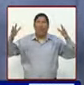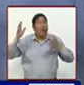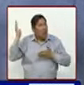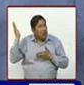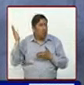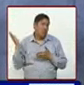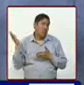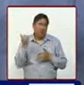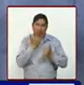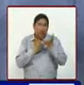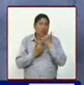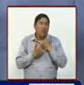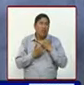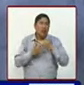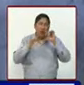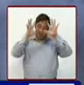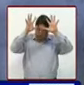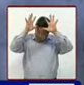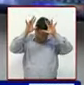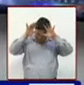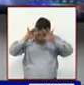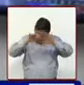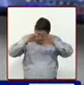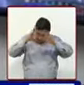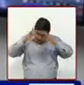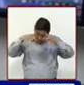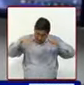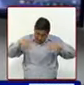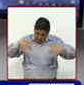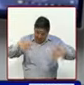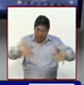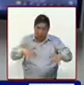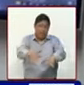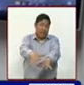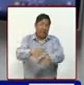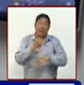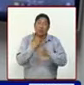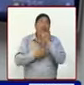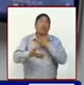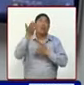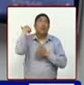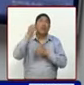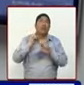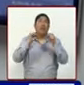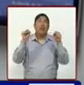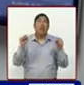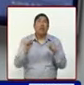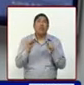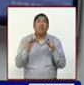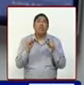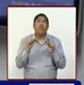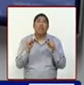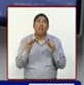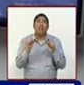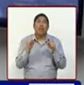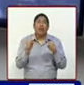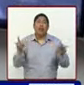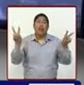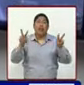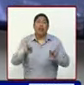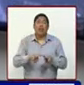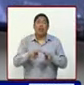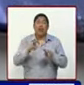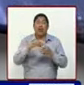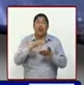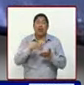es lo que ha pasado. La lluvia se está dando en la montaña, en la cordillera. Lo que ha ocurrido el día sábado, por ejemplo, en el Valle Central no había